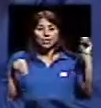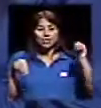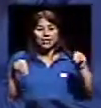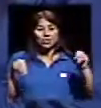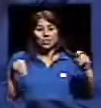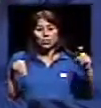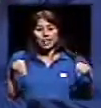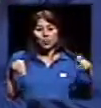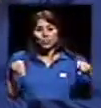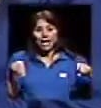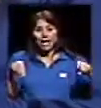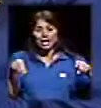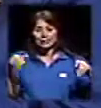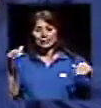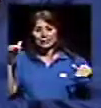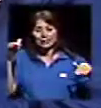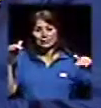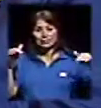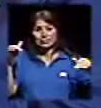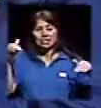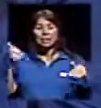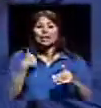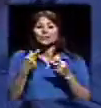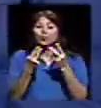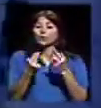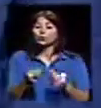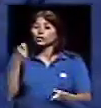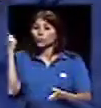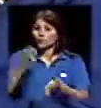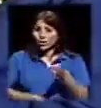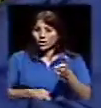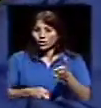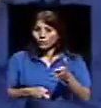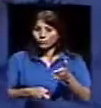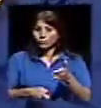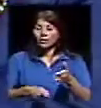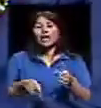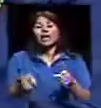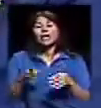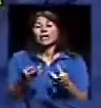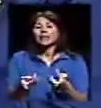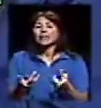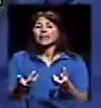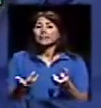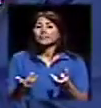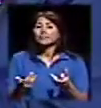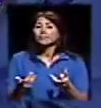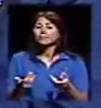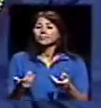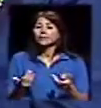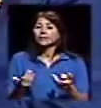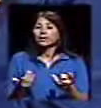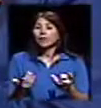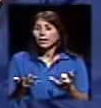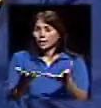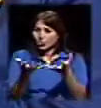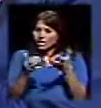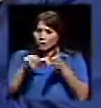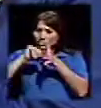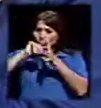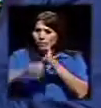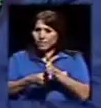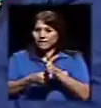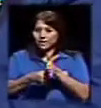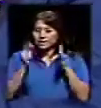presupuesto, además de por sí, muy rígido, ¿verdad? Y ahorita vamos a hablar de ese tema. Sí quiero hacer un énfasis en el